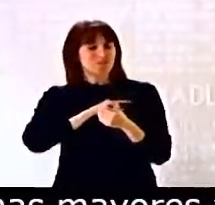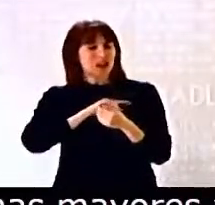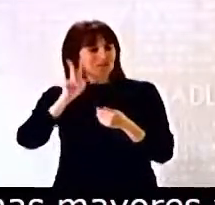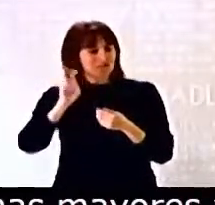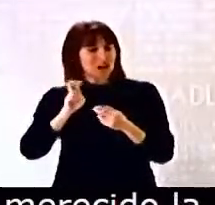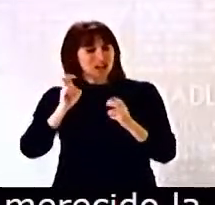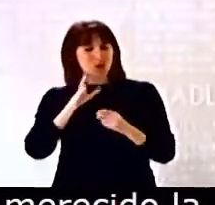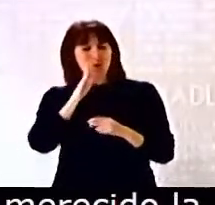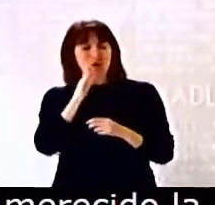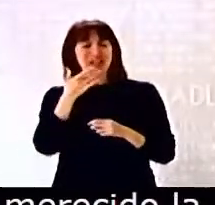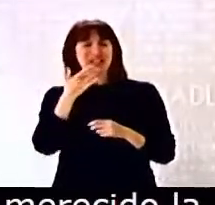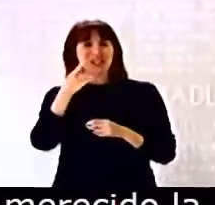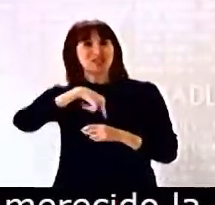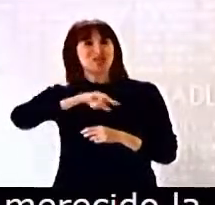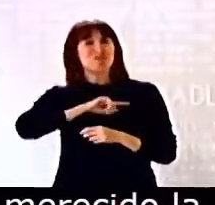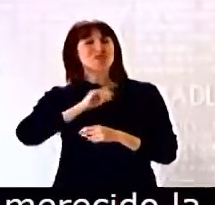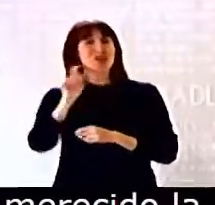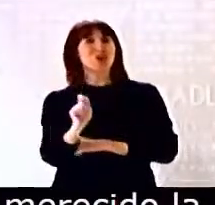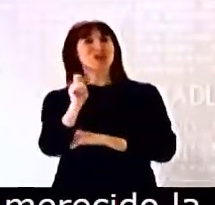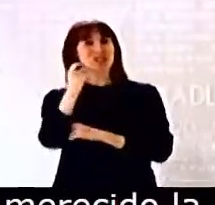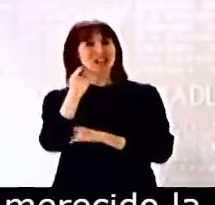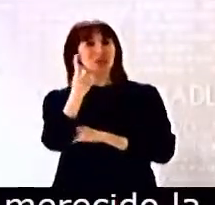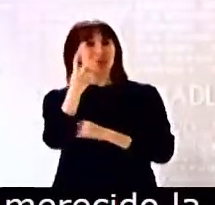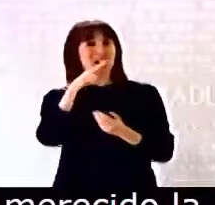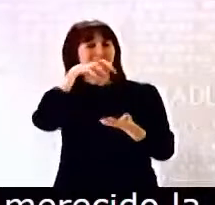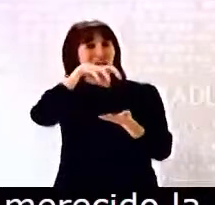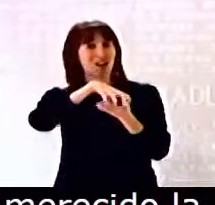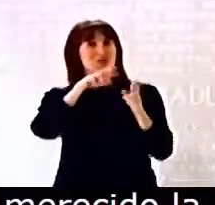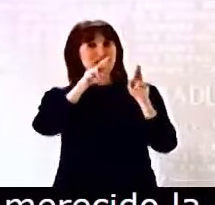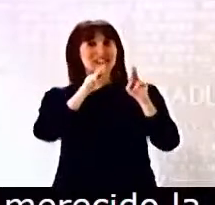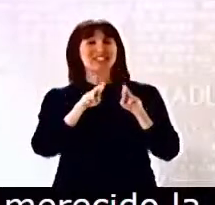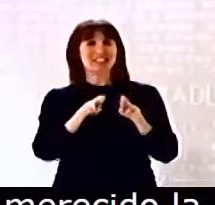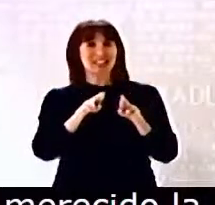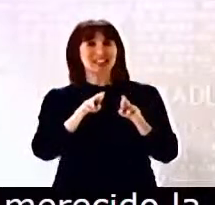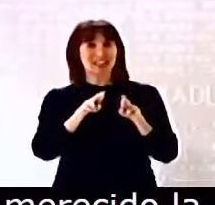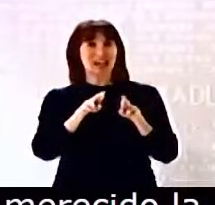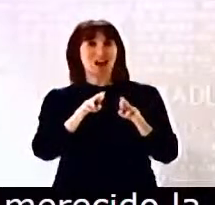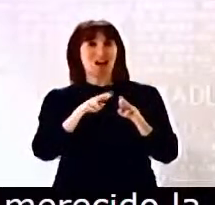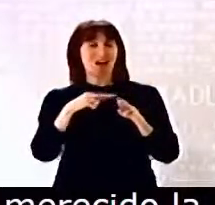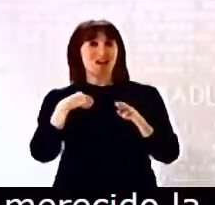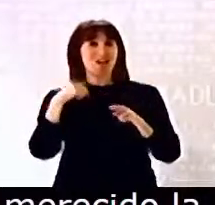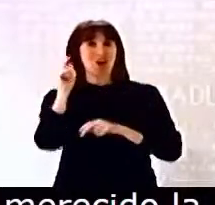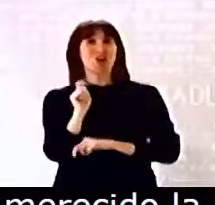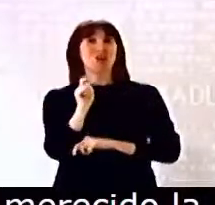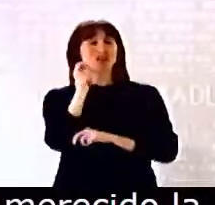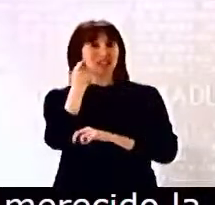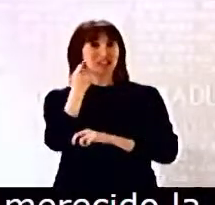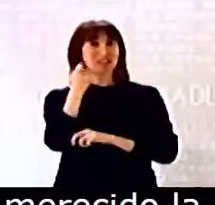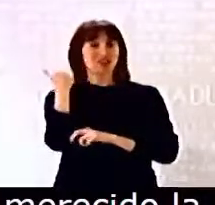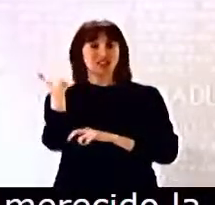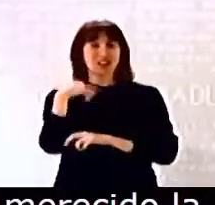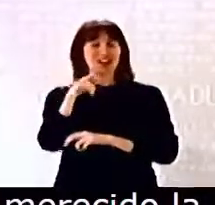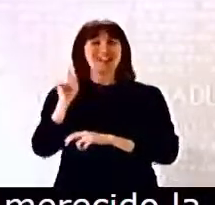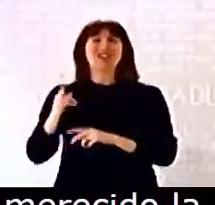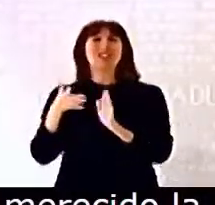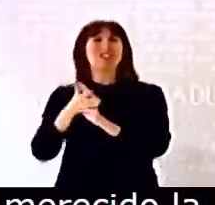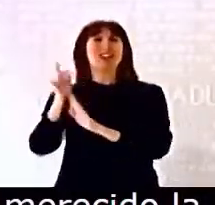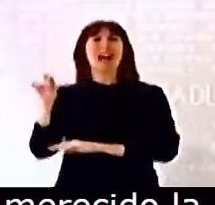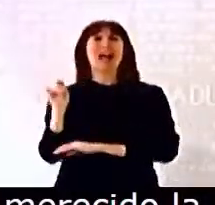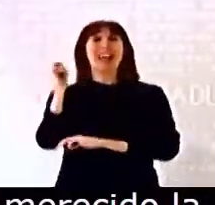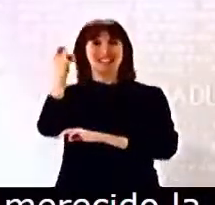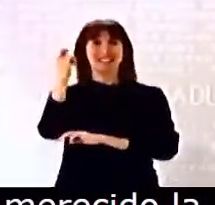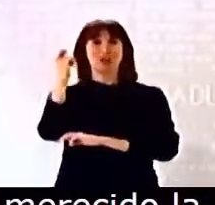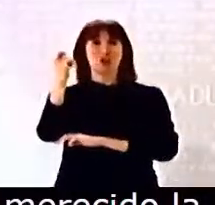lo hayamos conseguido en una de ellas ya es un éxito. Encima lo hemos conseguido en más y en las